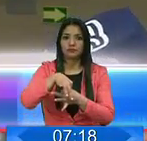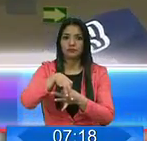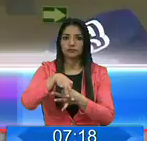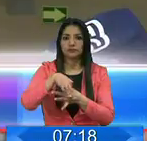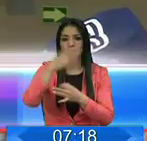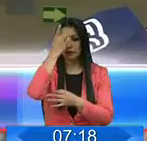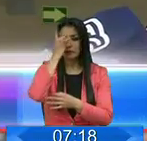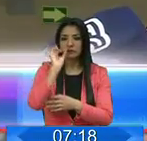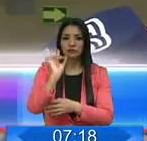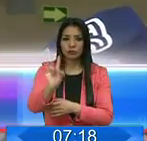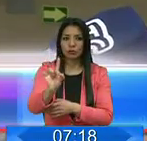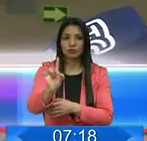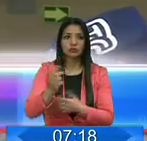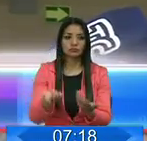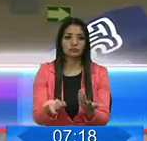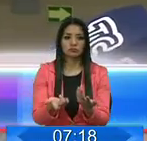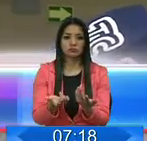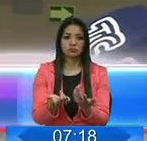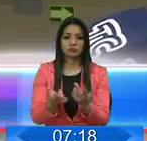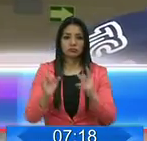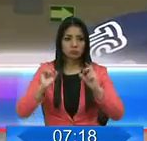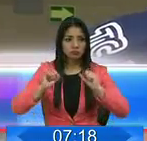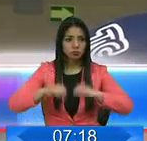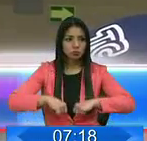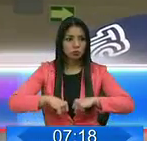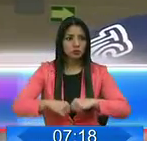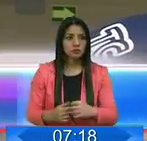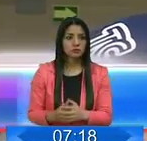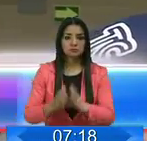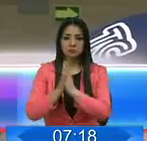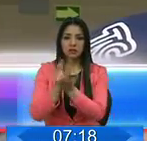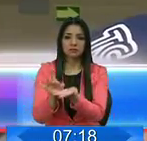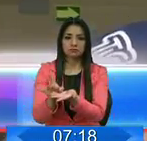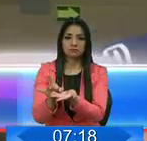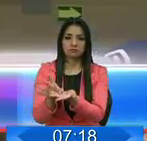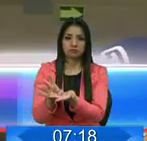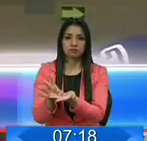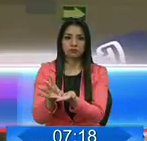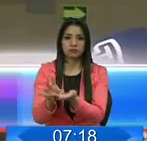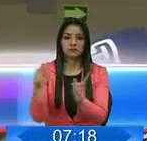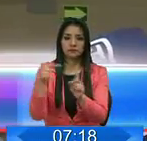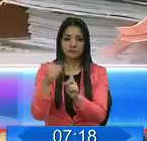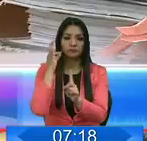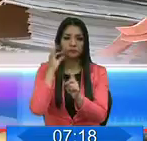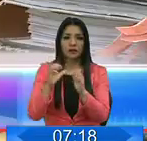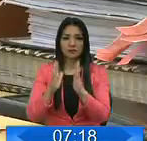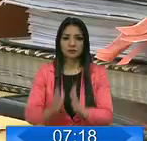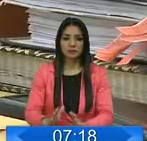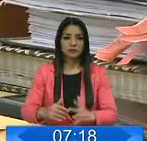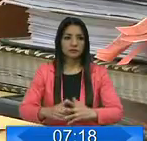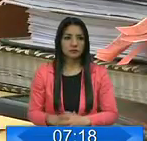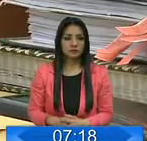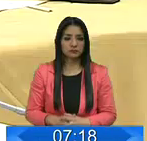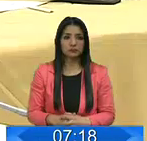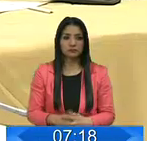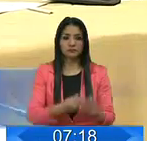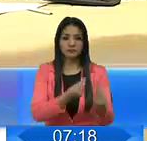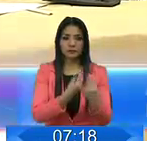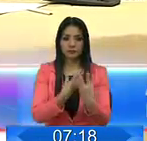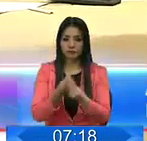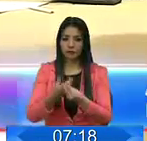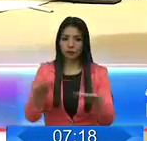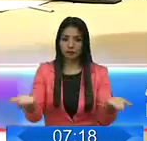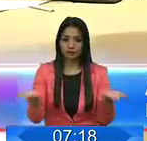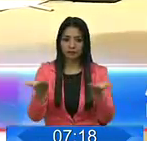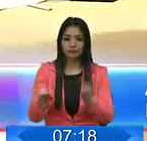resolución, poder pedir la destitución, la salida del asambleísta. Que ninguno de los dos informes emitidos por la